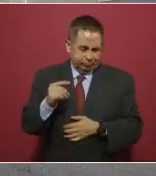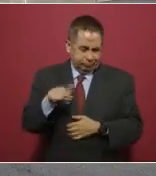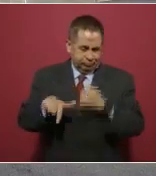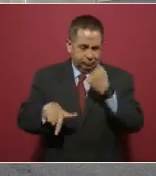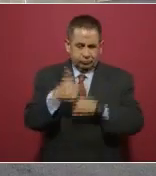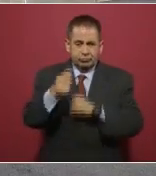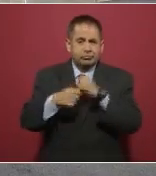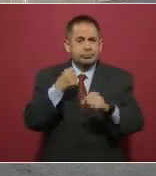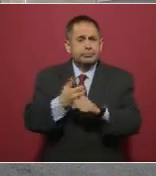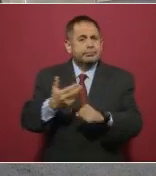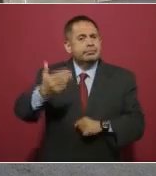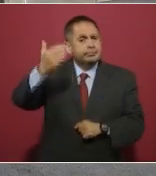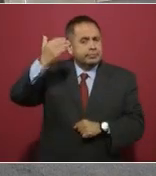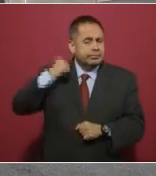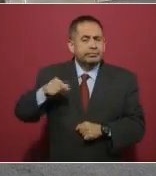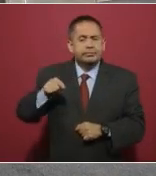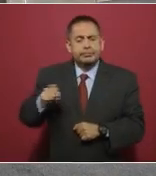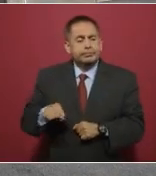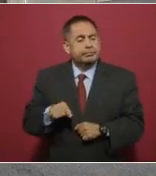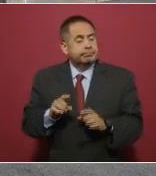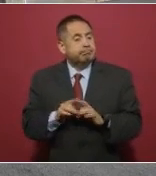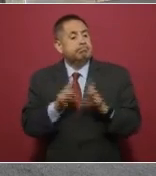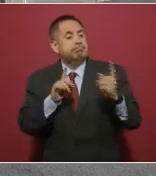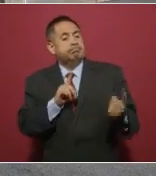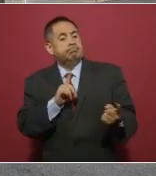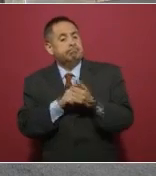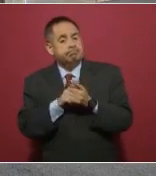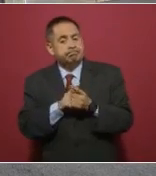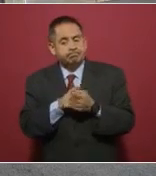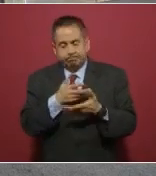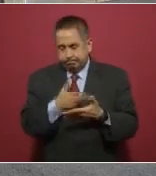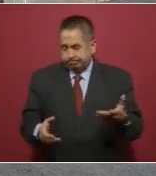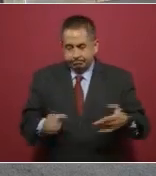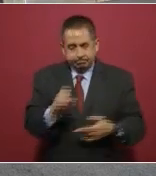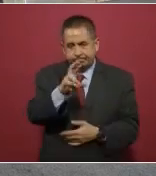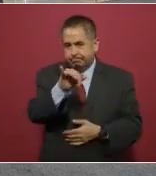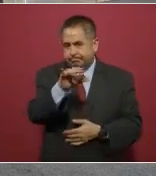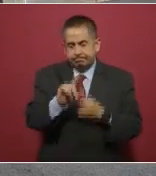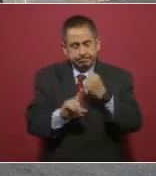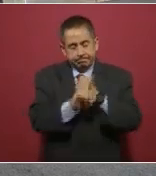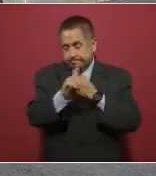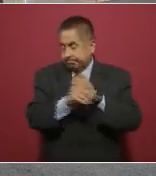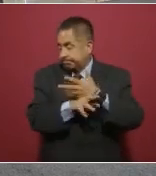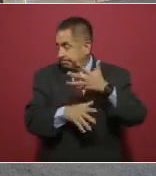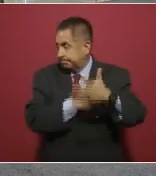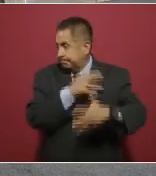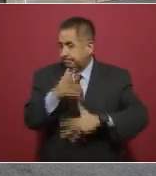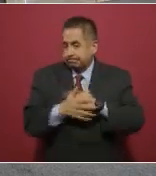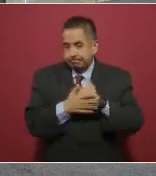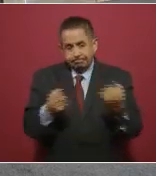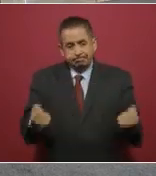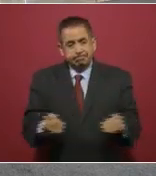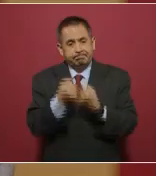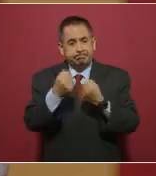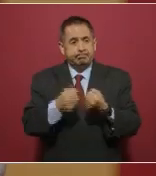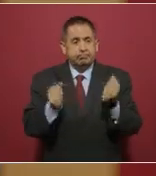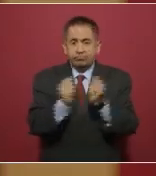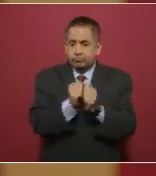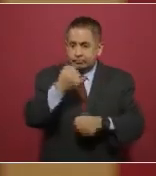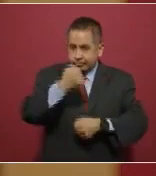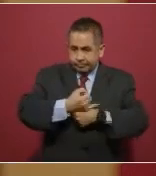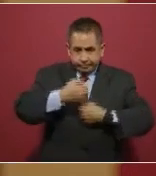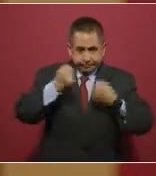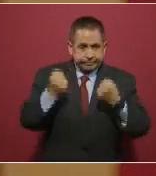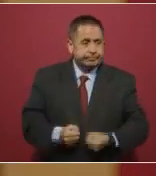sexenios que nos llevó a esta crisis de inseguridad,